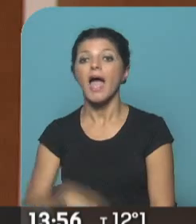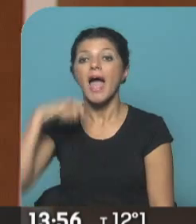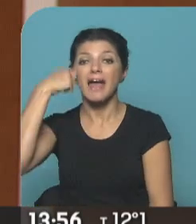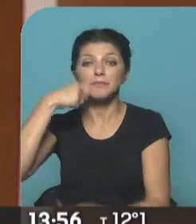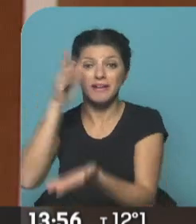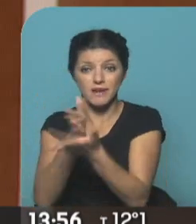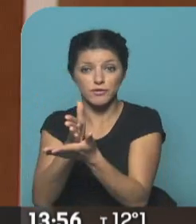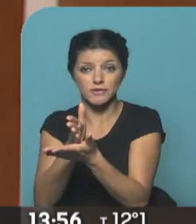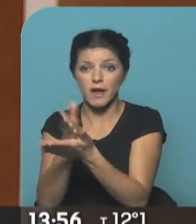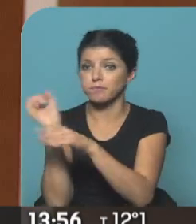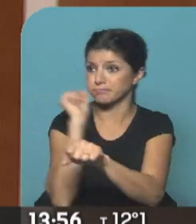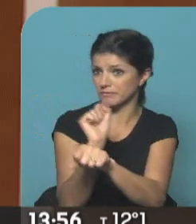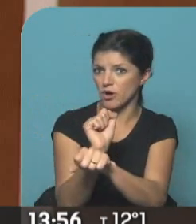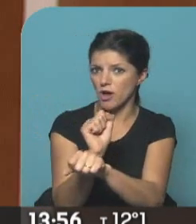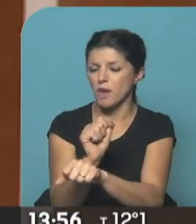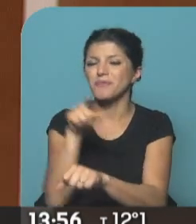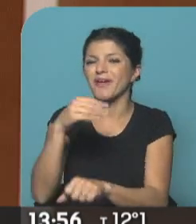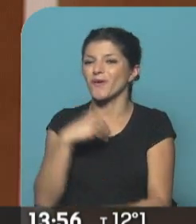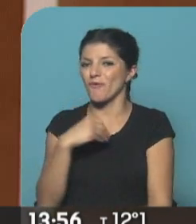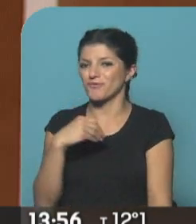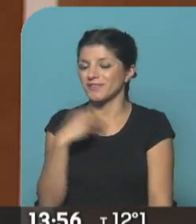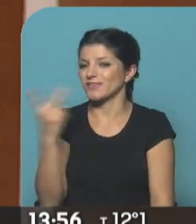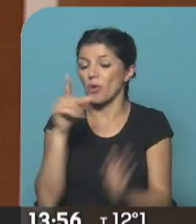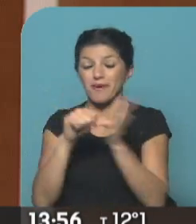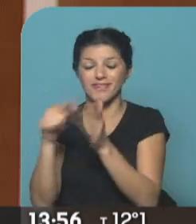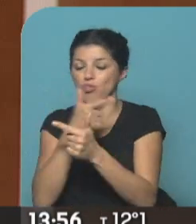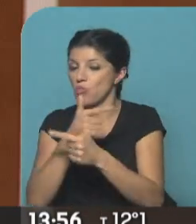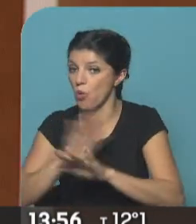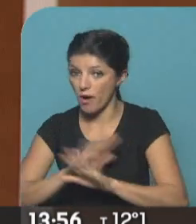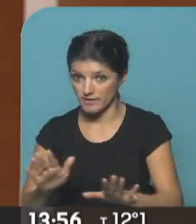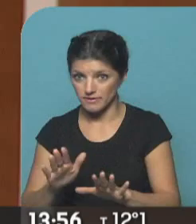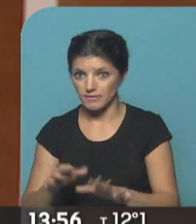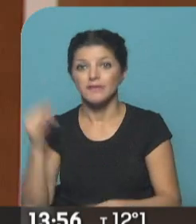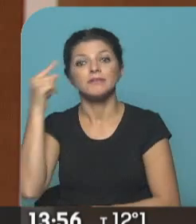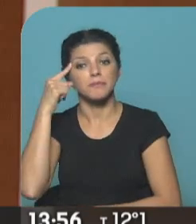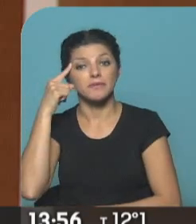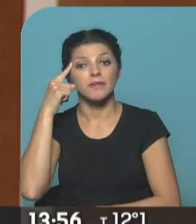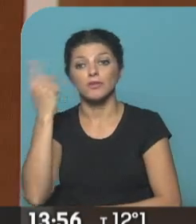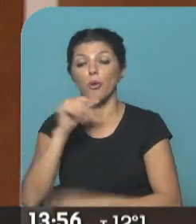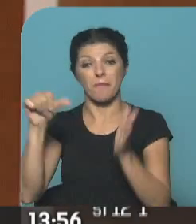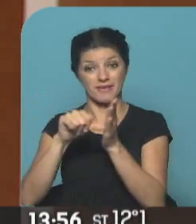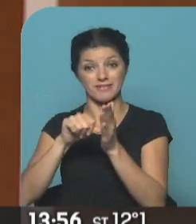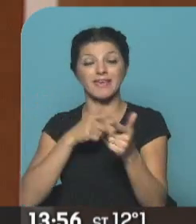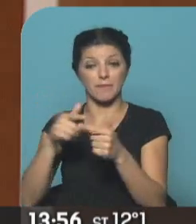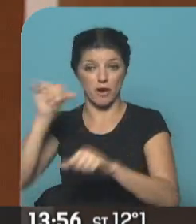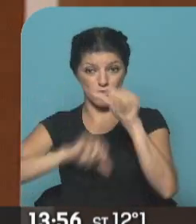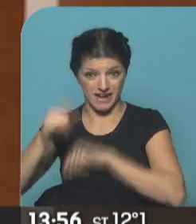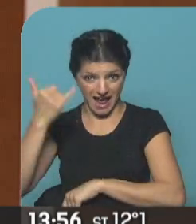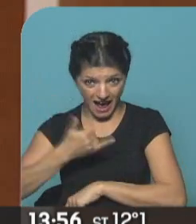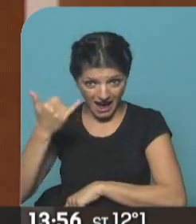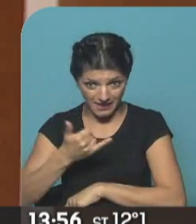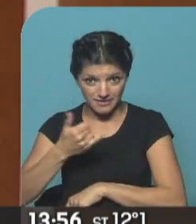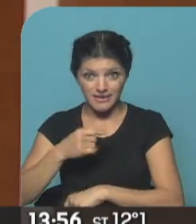frontera, por la desconfianza que se tiene en estas dos potencias nucleares que increíblemente tienen una enorme pobreza, pero un